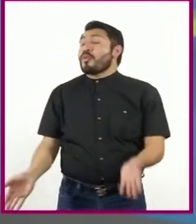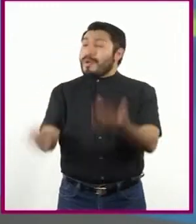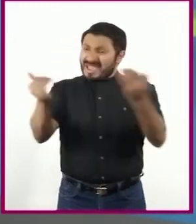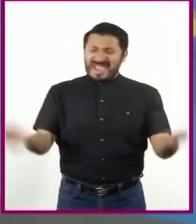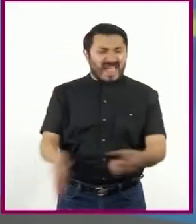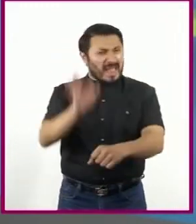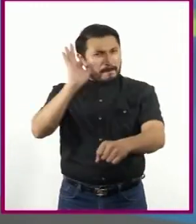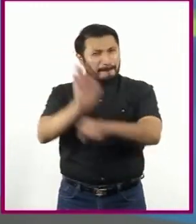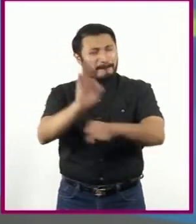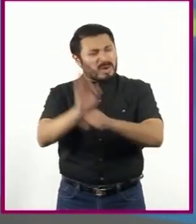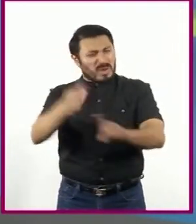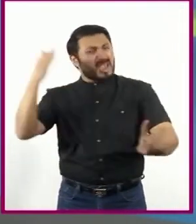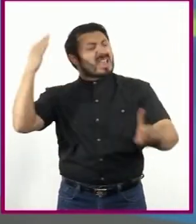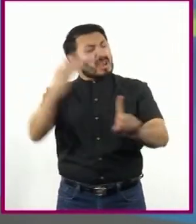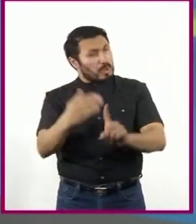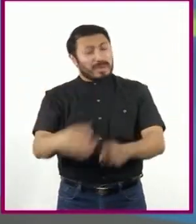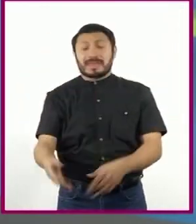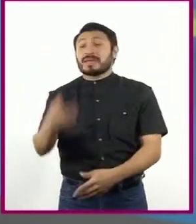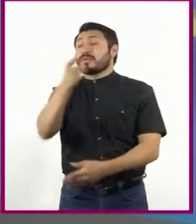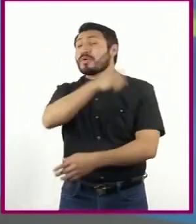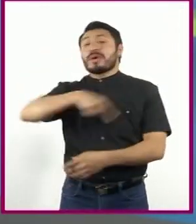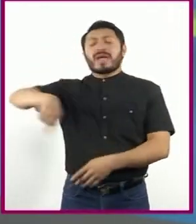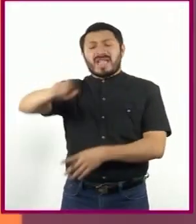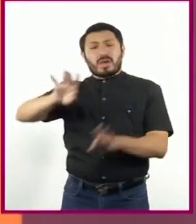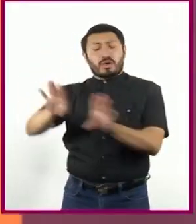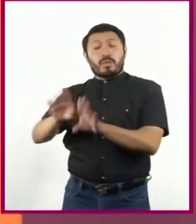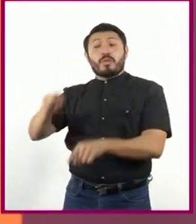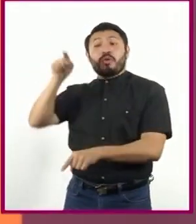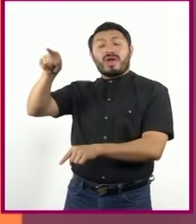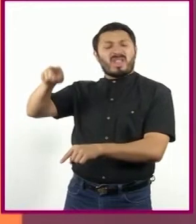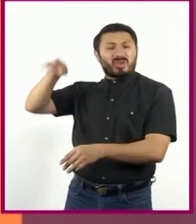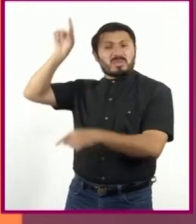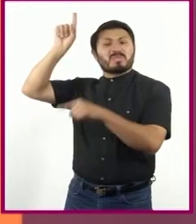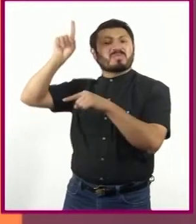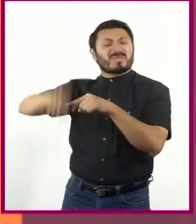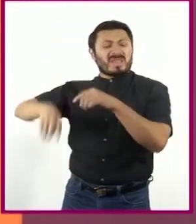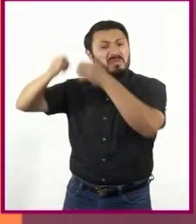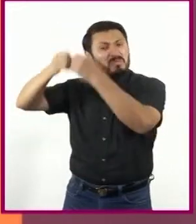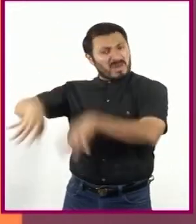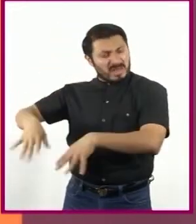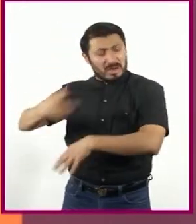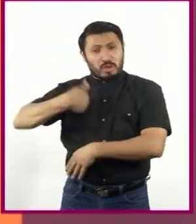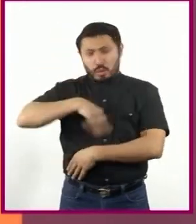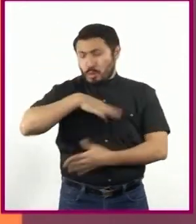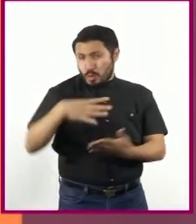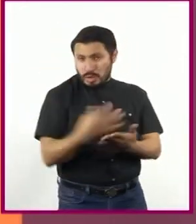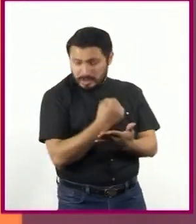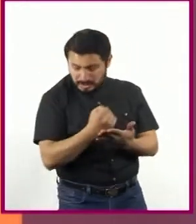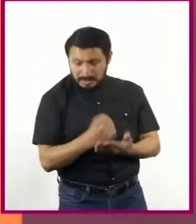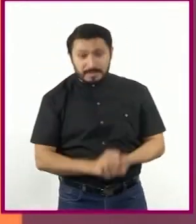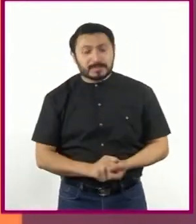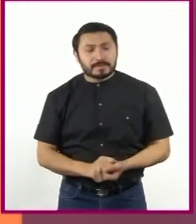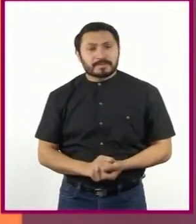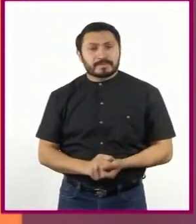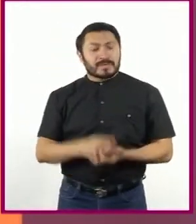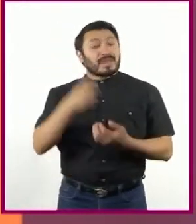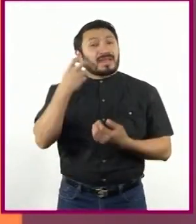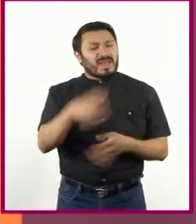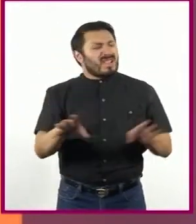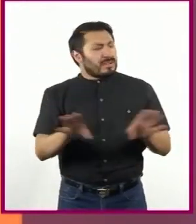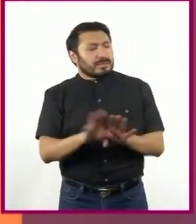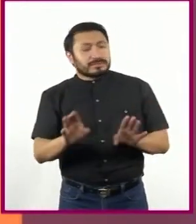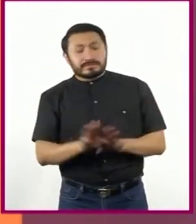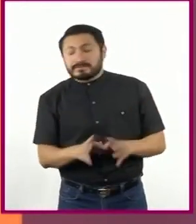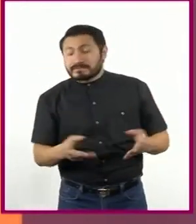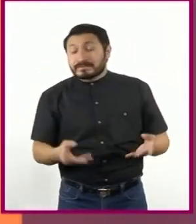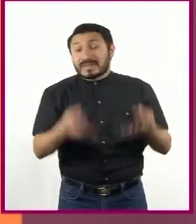causa en manos de quienes esperaba la redención. La lealtad lo causa de sus pechos,